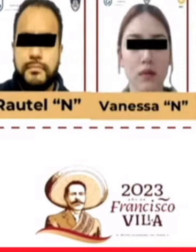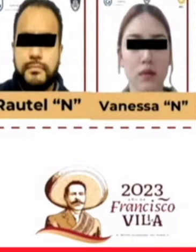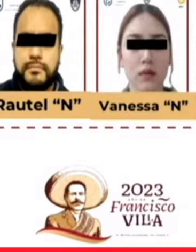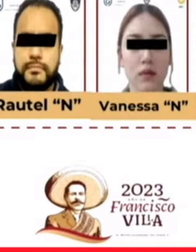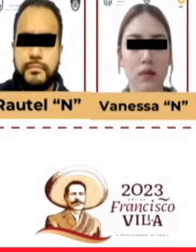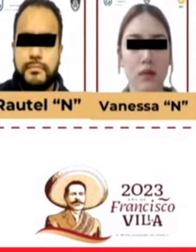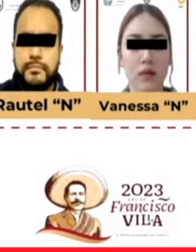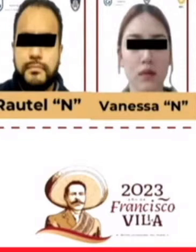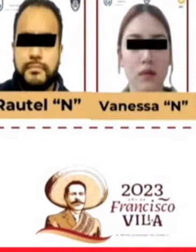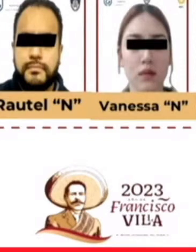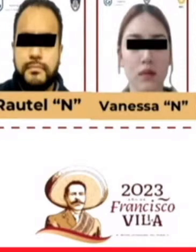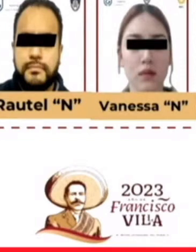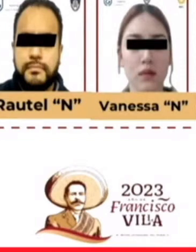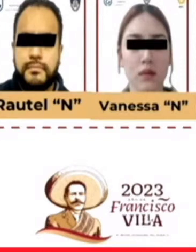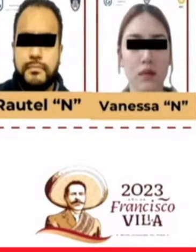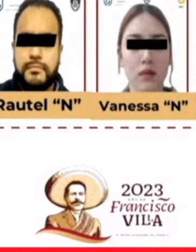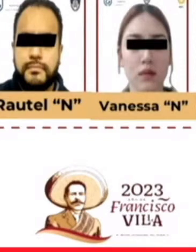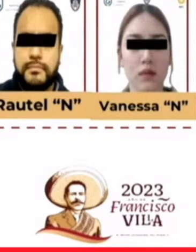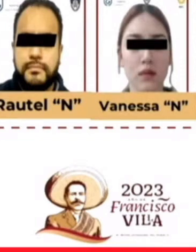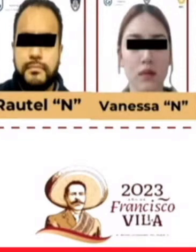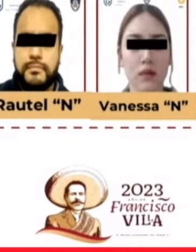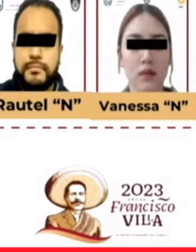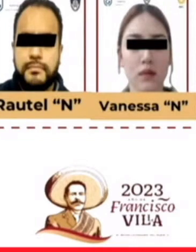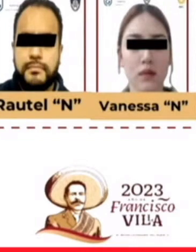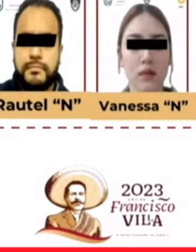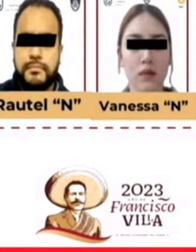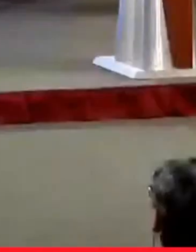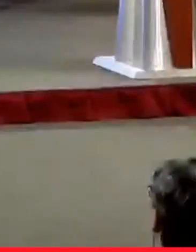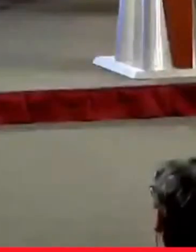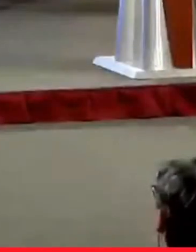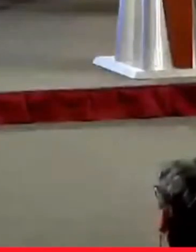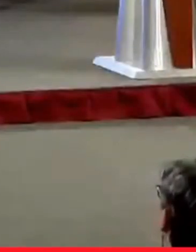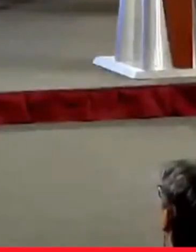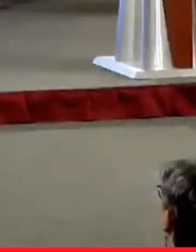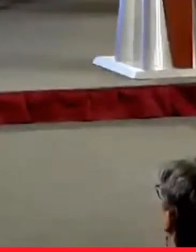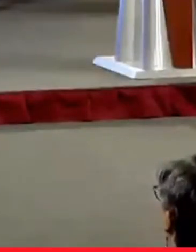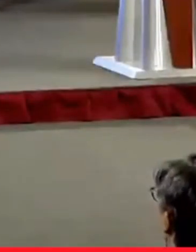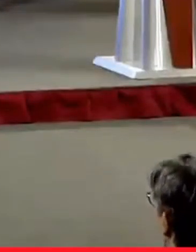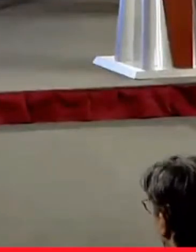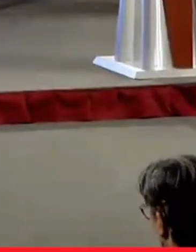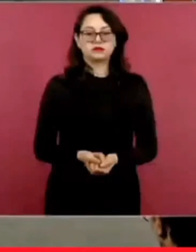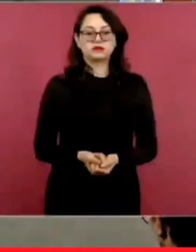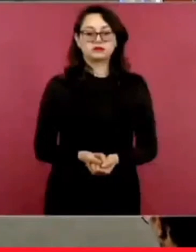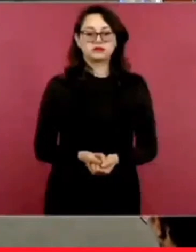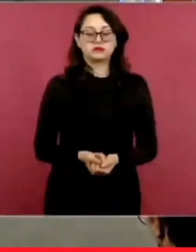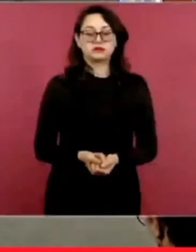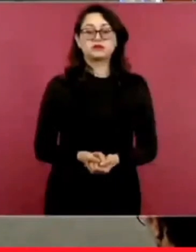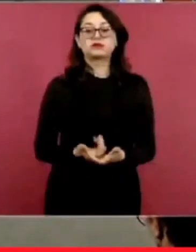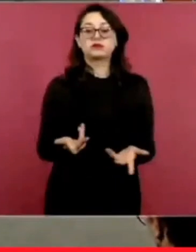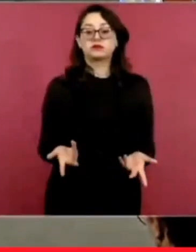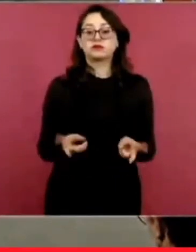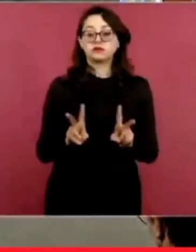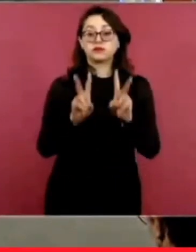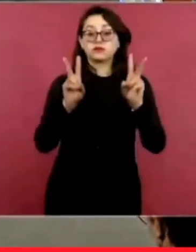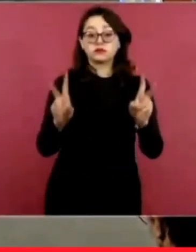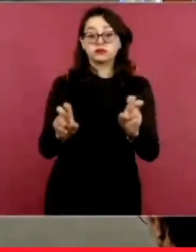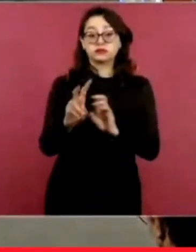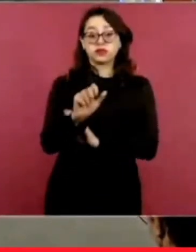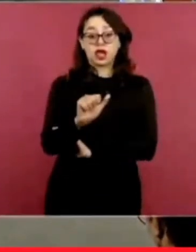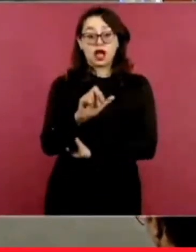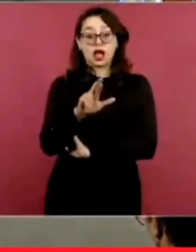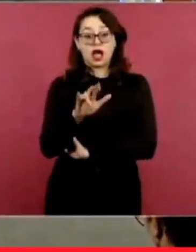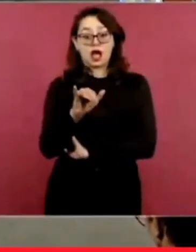Morelos después de estar desaparecida durante 3 días. De acuerdo con las investigaciones de la Fiscalía de la Ciudad de